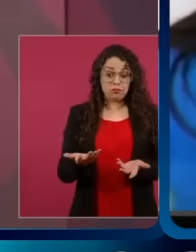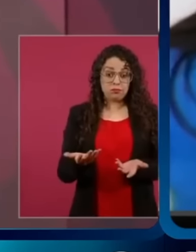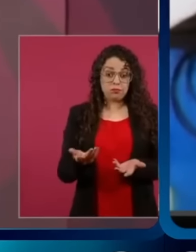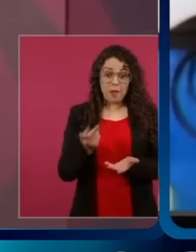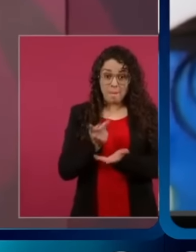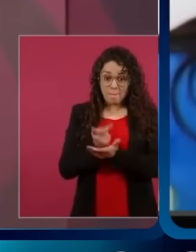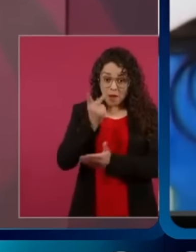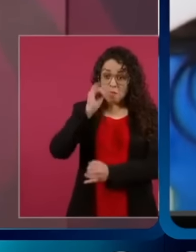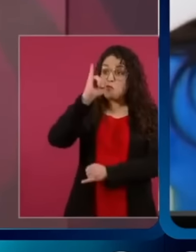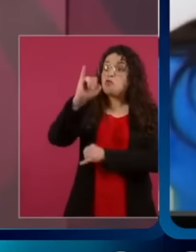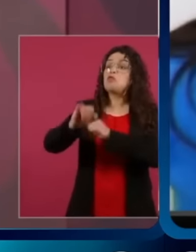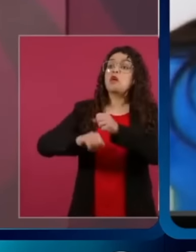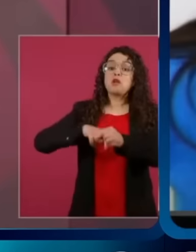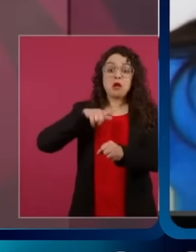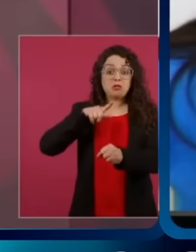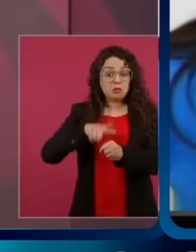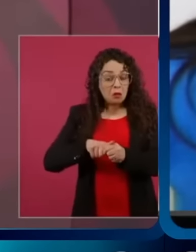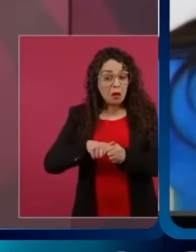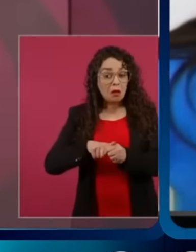internacionales,